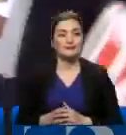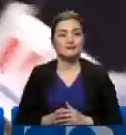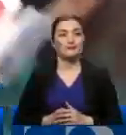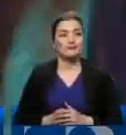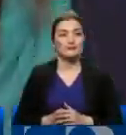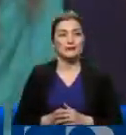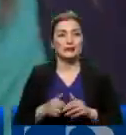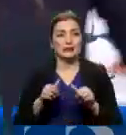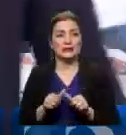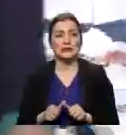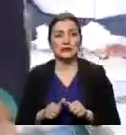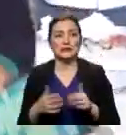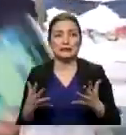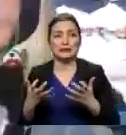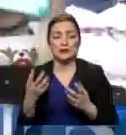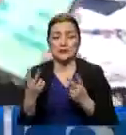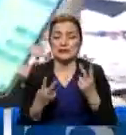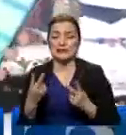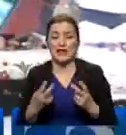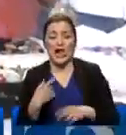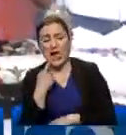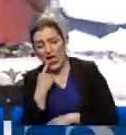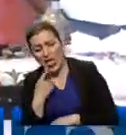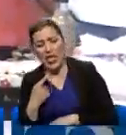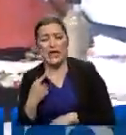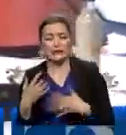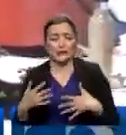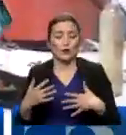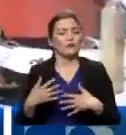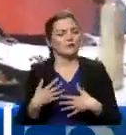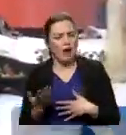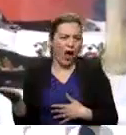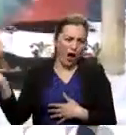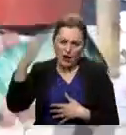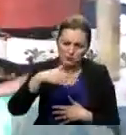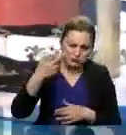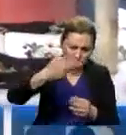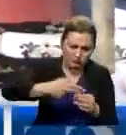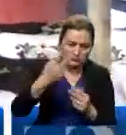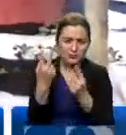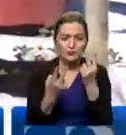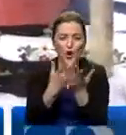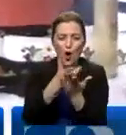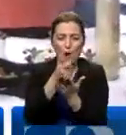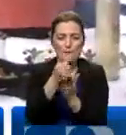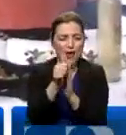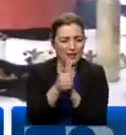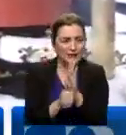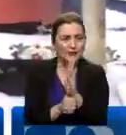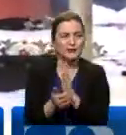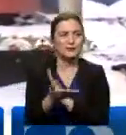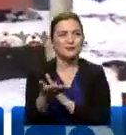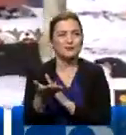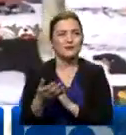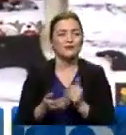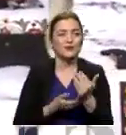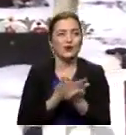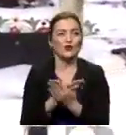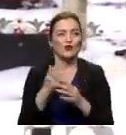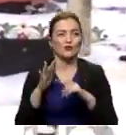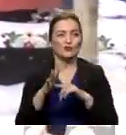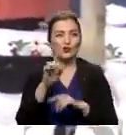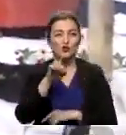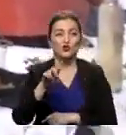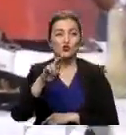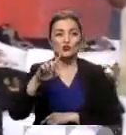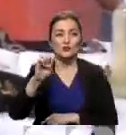con las ganas de probar estas delicias y de comprar también estos artesanías que tiene justamente, que va a ofrecer la Feria de